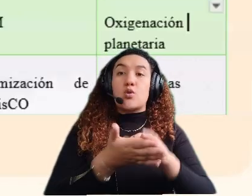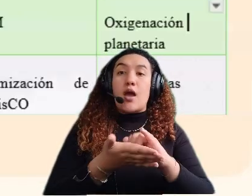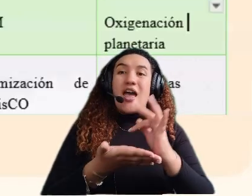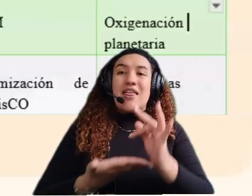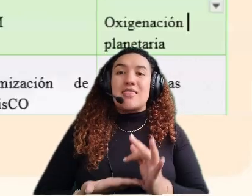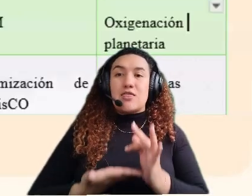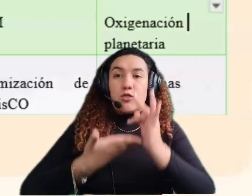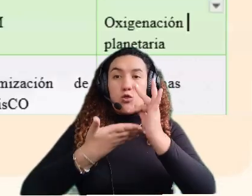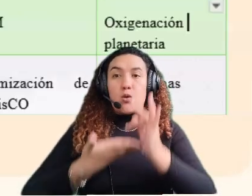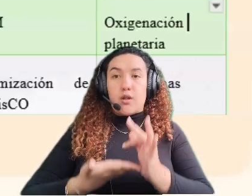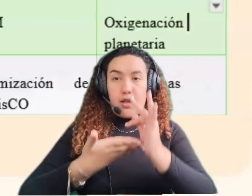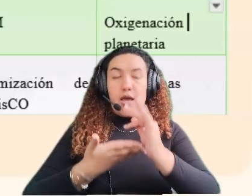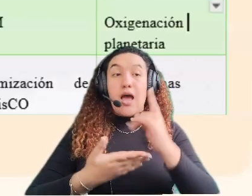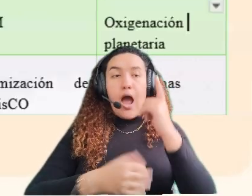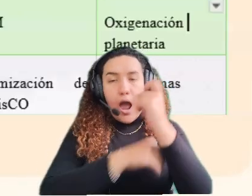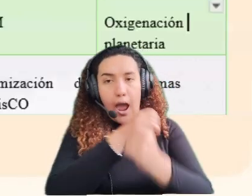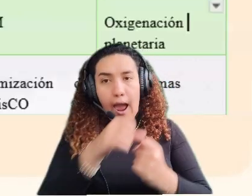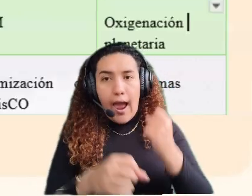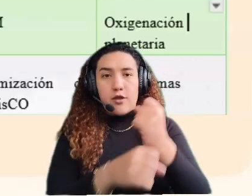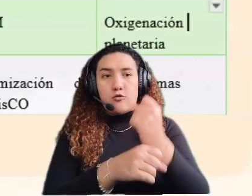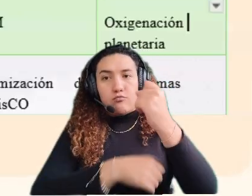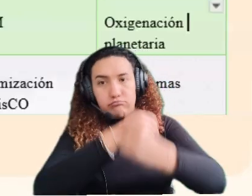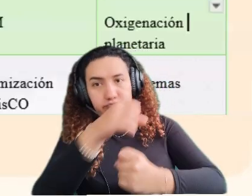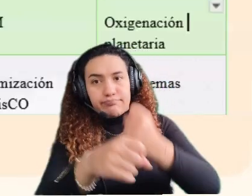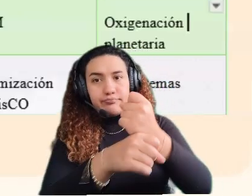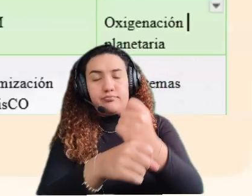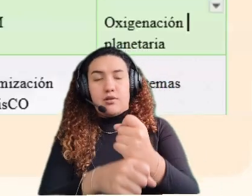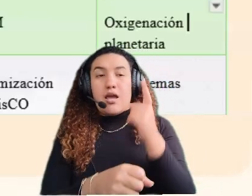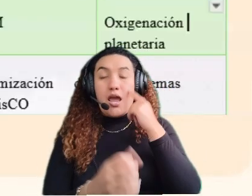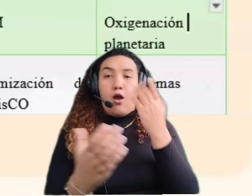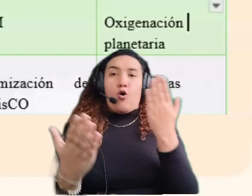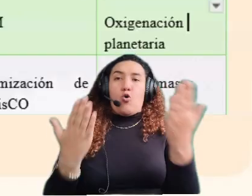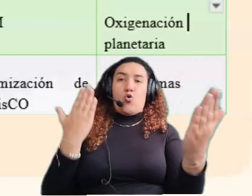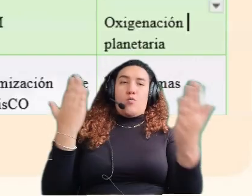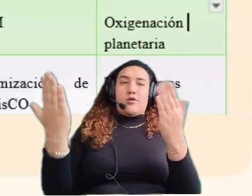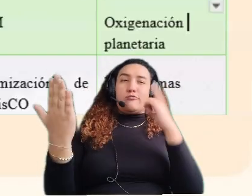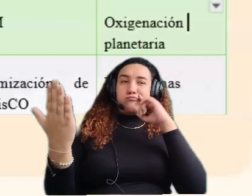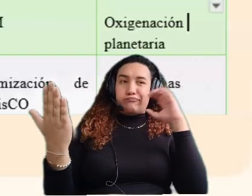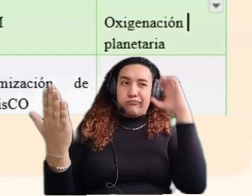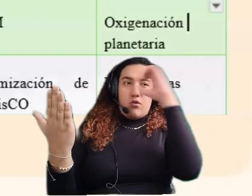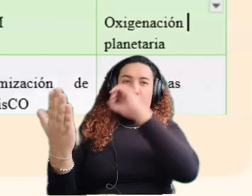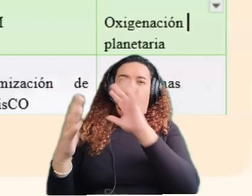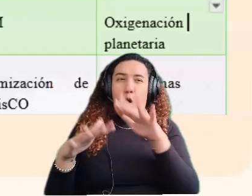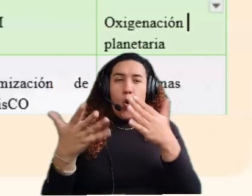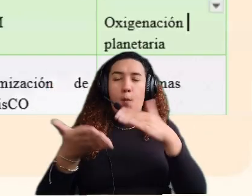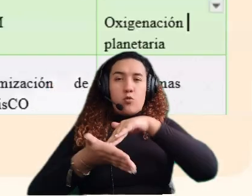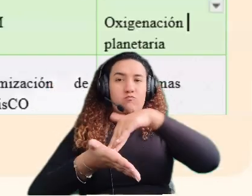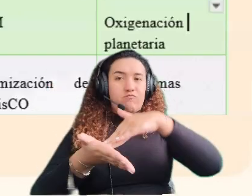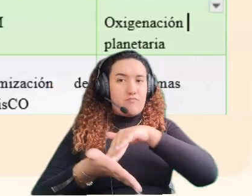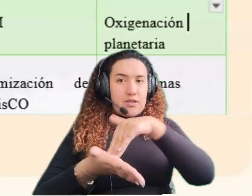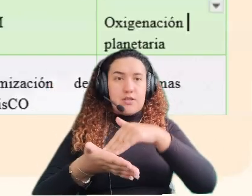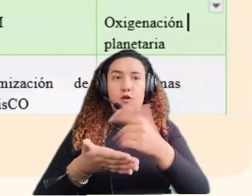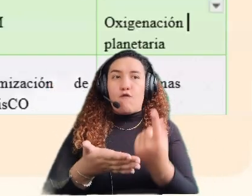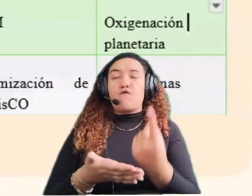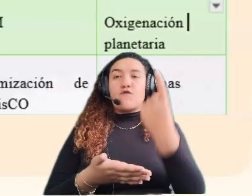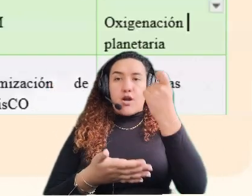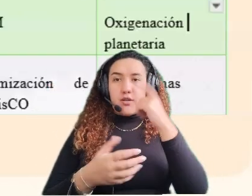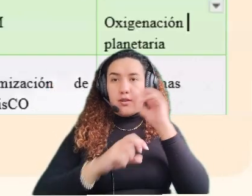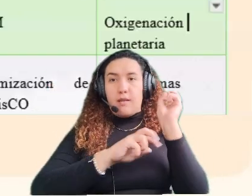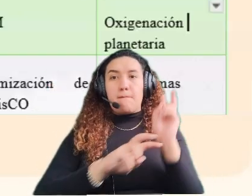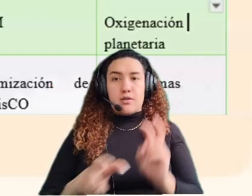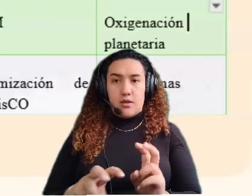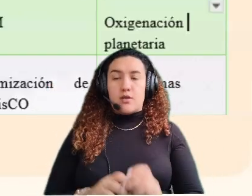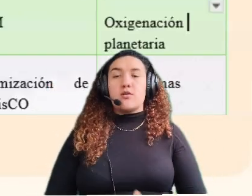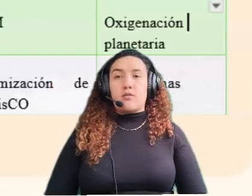gigatoneladas por año. Estas comparaciones permiten pues ver tendencias y vacíos en